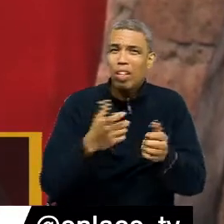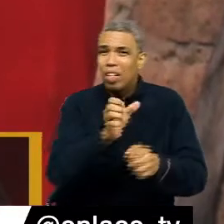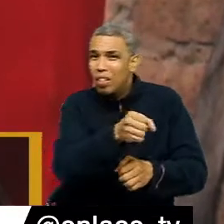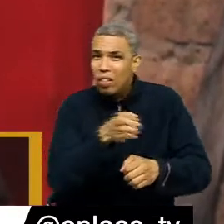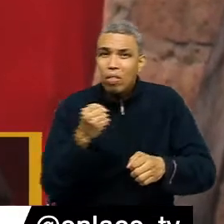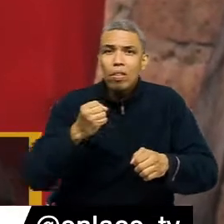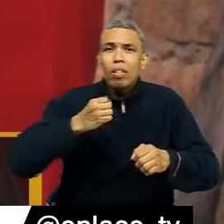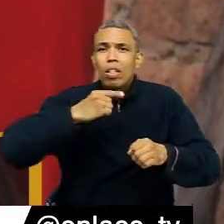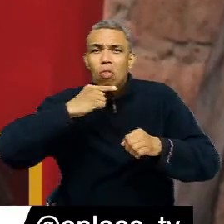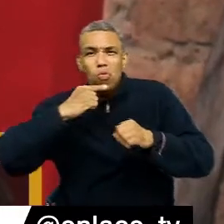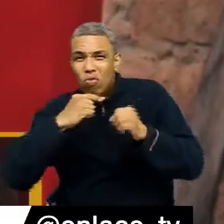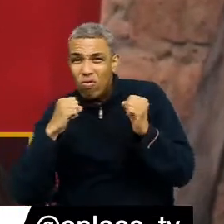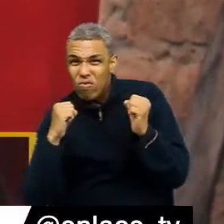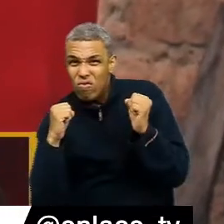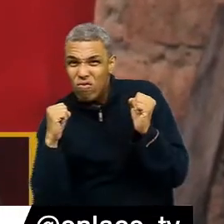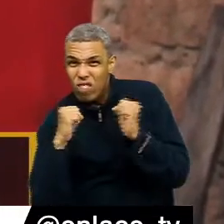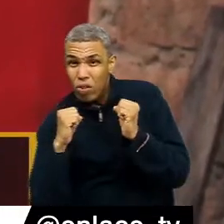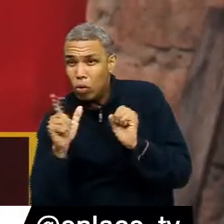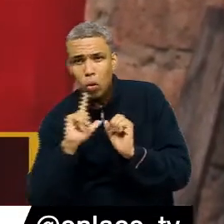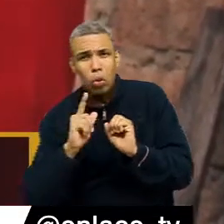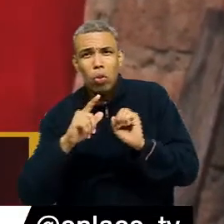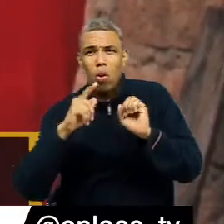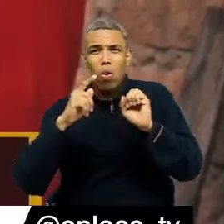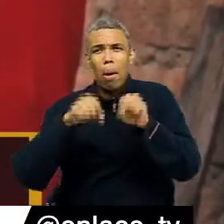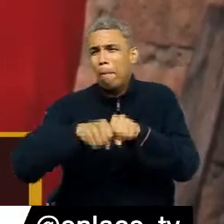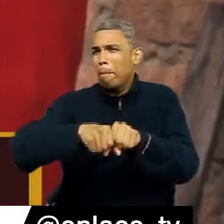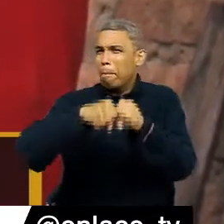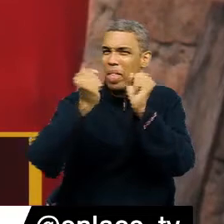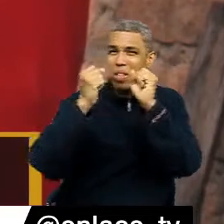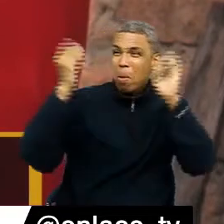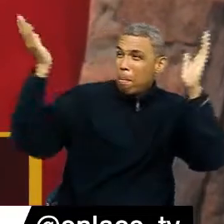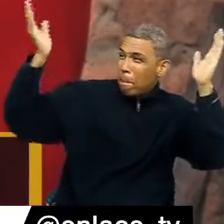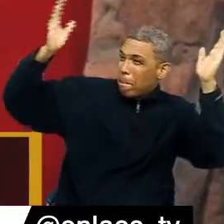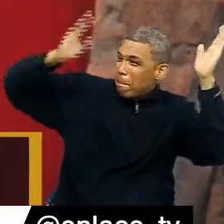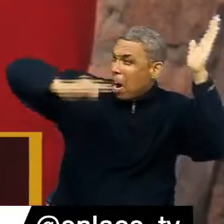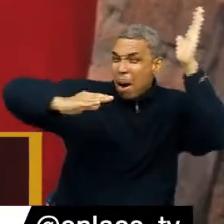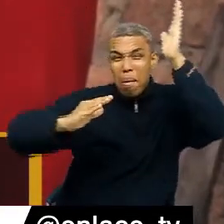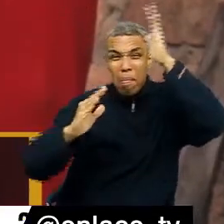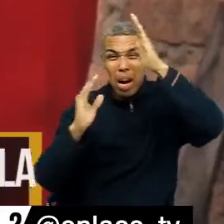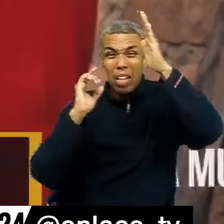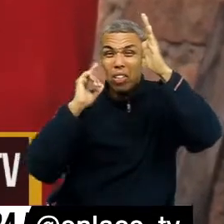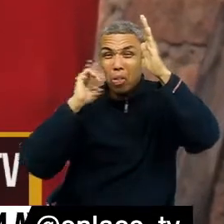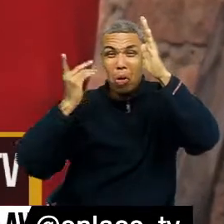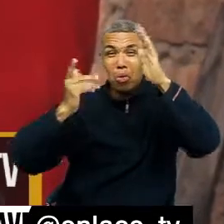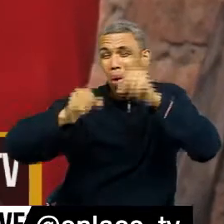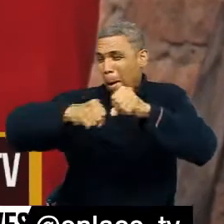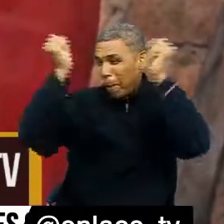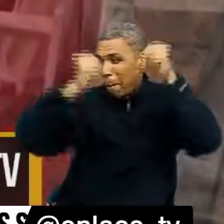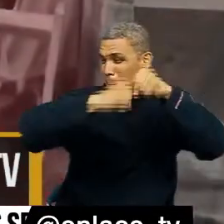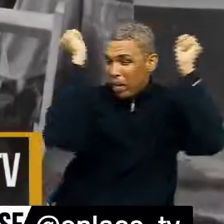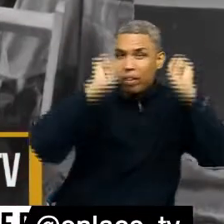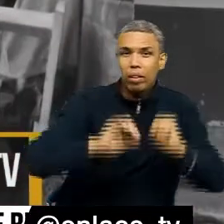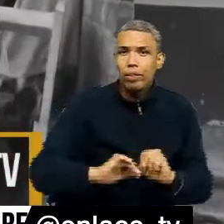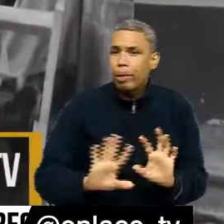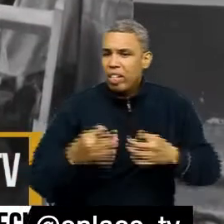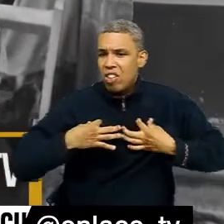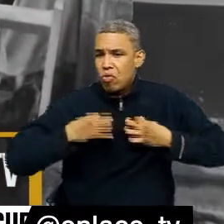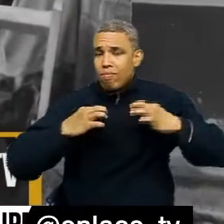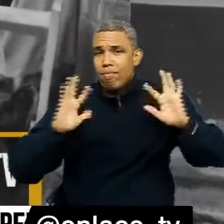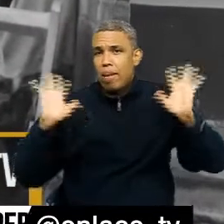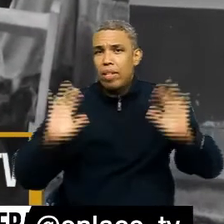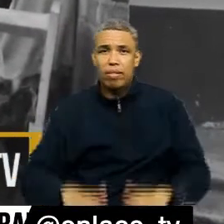cayendo agua y yo sola recogiendo y tapando a la niña y el niño para que no se me mojara. y quedé sin nada. Sus vecinos han sido